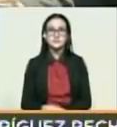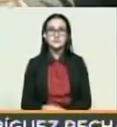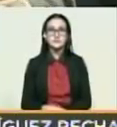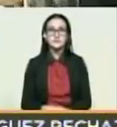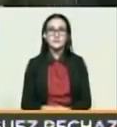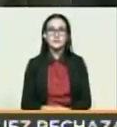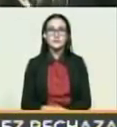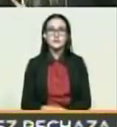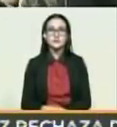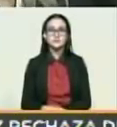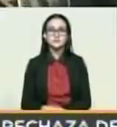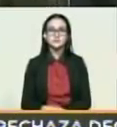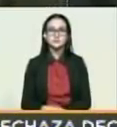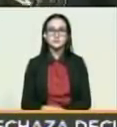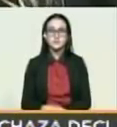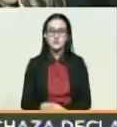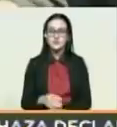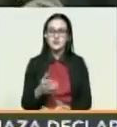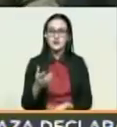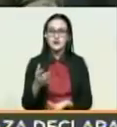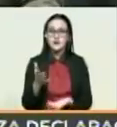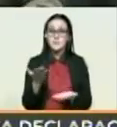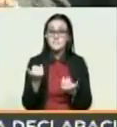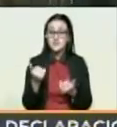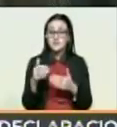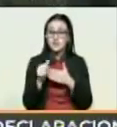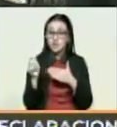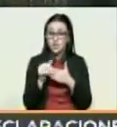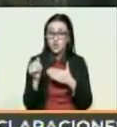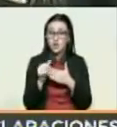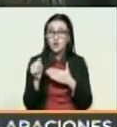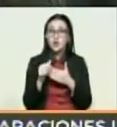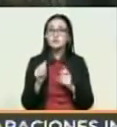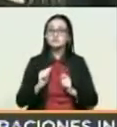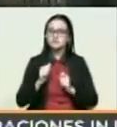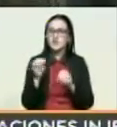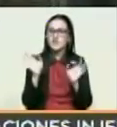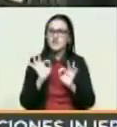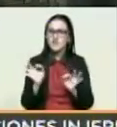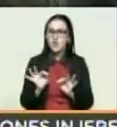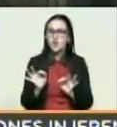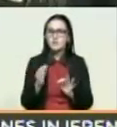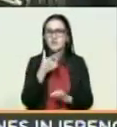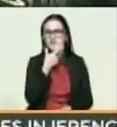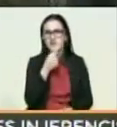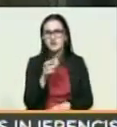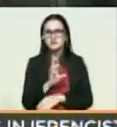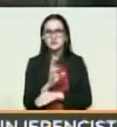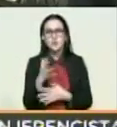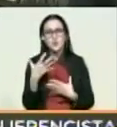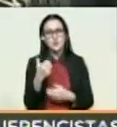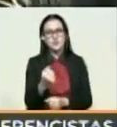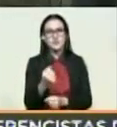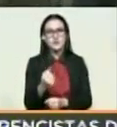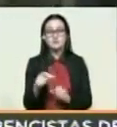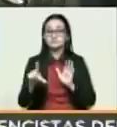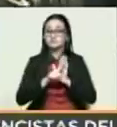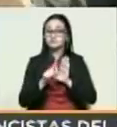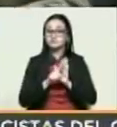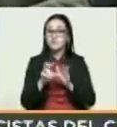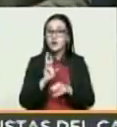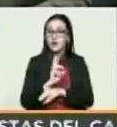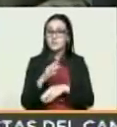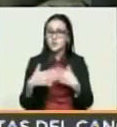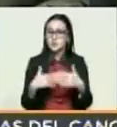divisas que demandan divisa y oferta en divisas en el país entregarle un mecanismo ágil seguro confiable y legal y rápido para